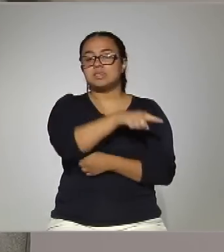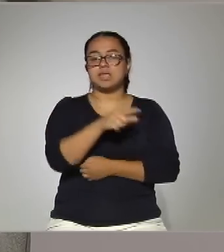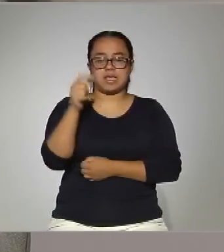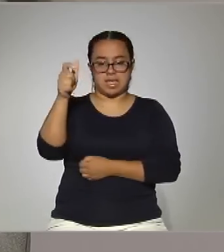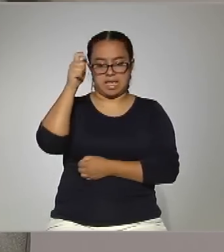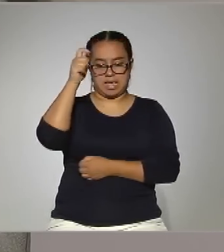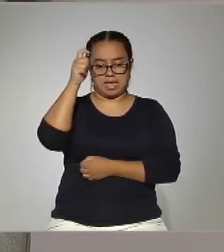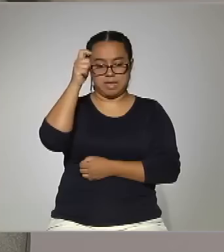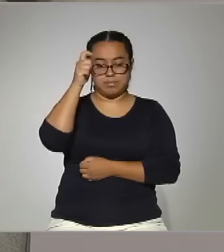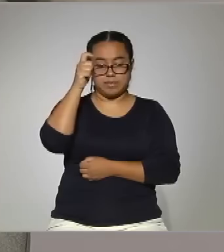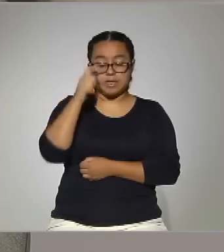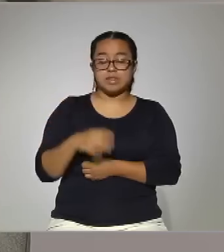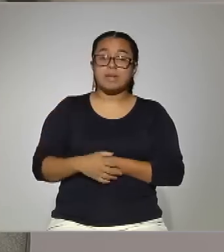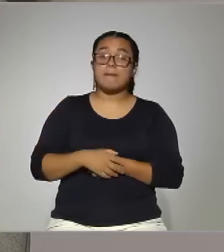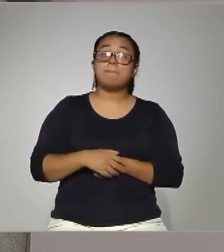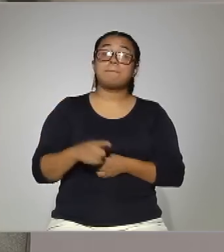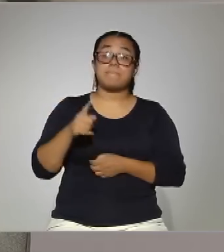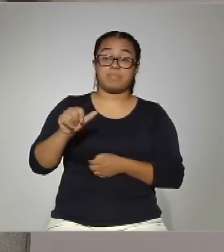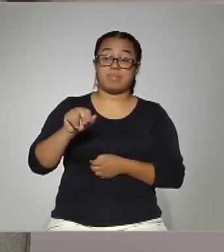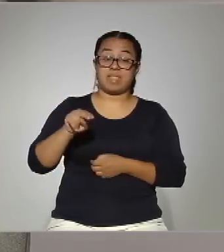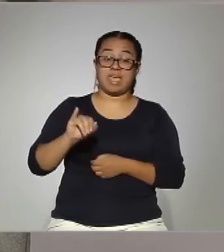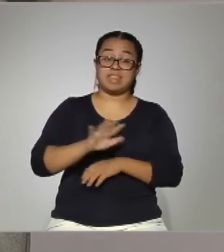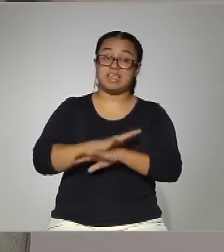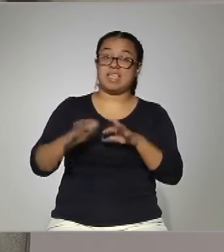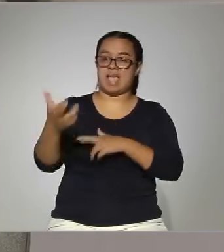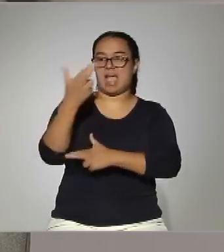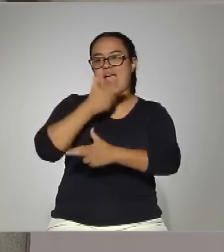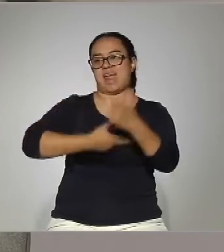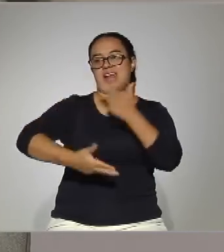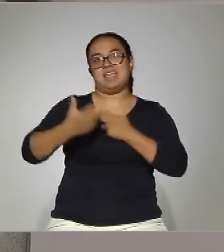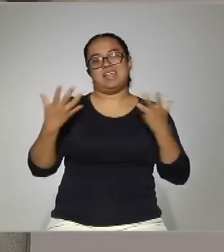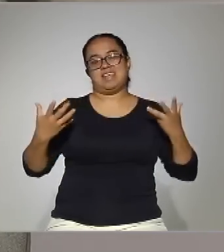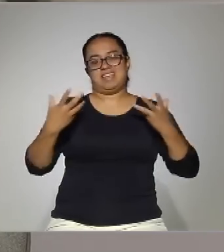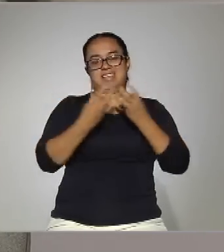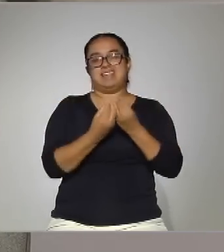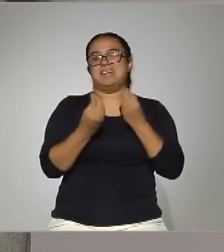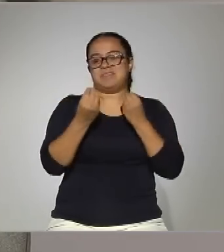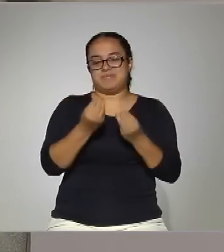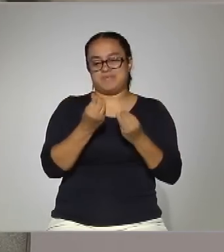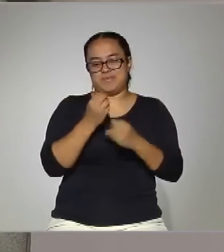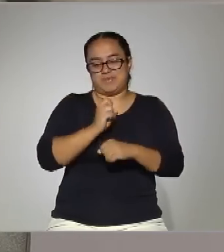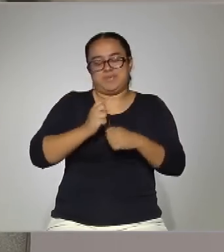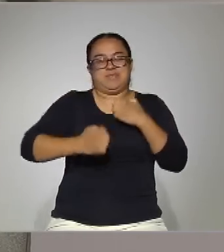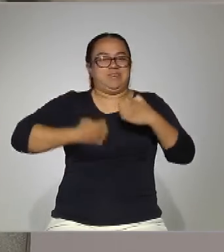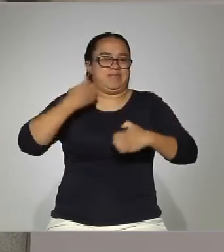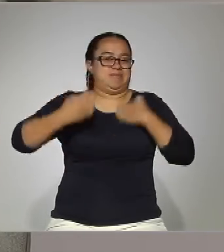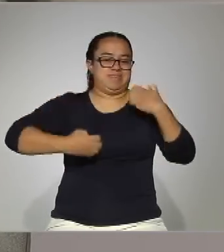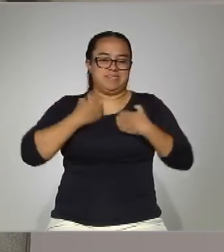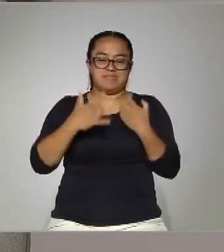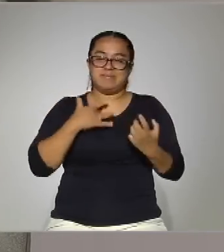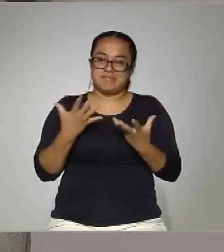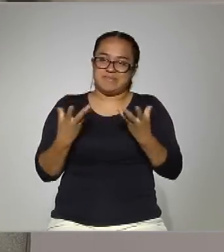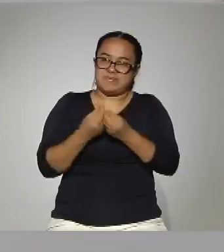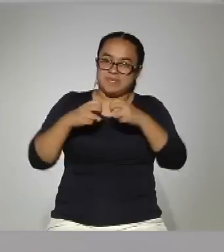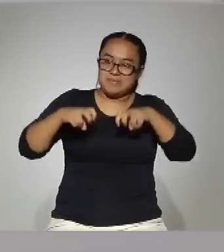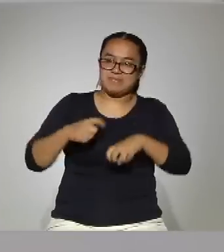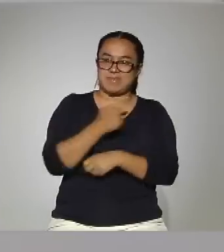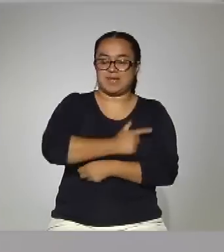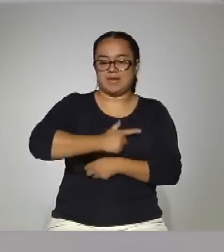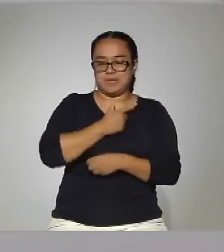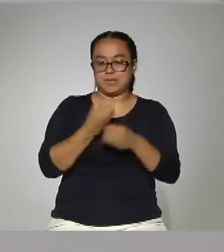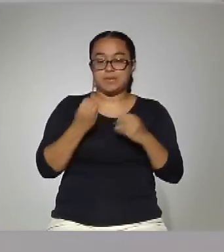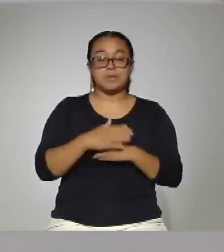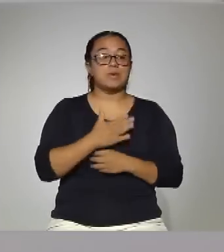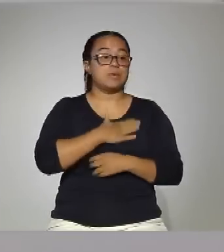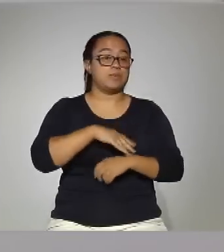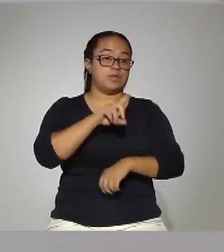Y por supuesto a mi queridísima Ani, que ya regresó aquí a estar con nosotros. Me da muchísima emoción, me encanta compartir con ella. Buenos días, mi Cris.